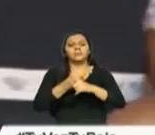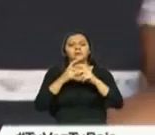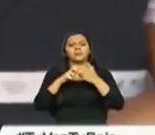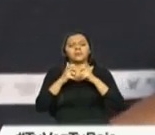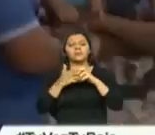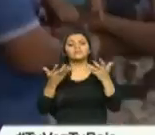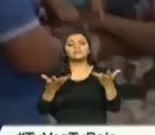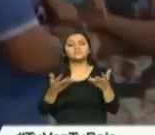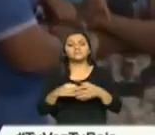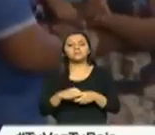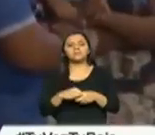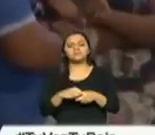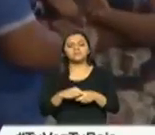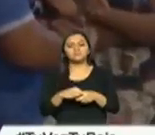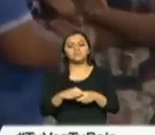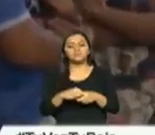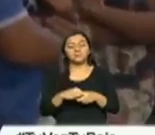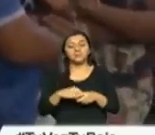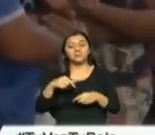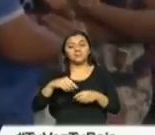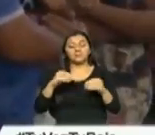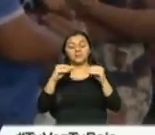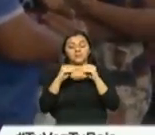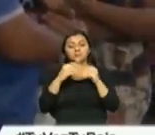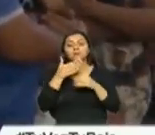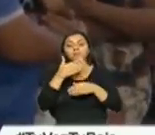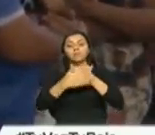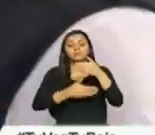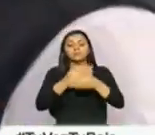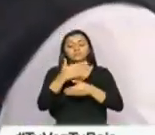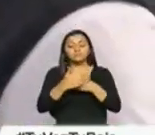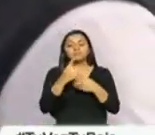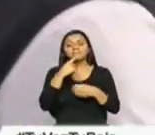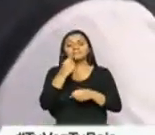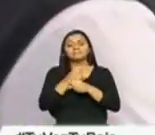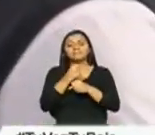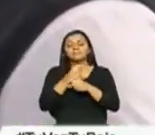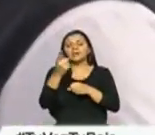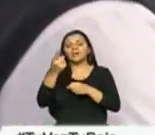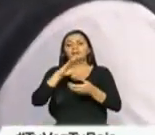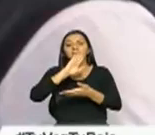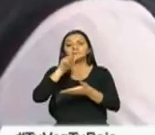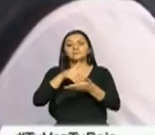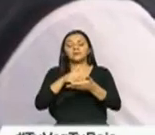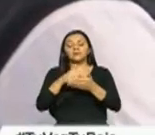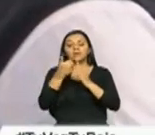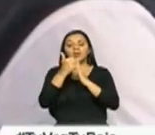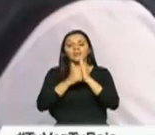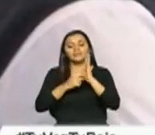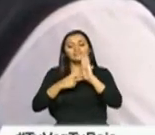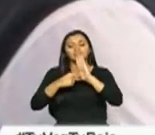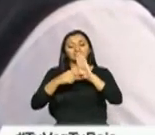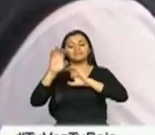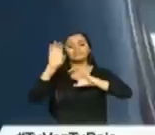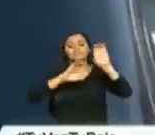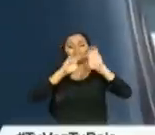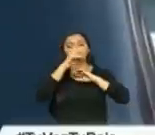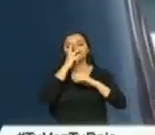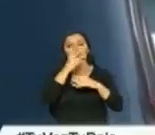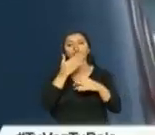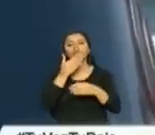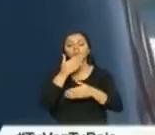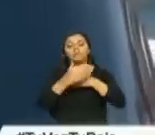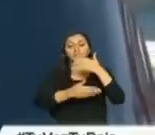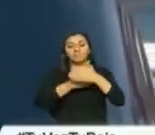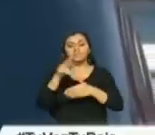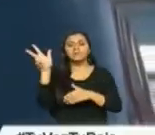se efectuó en la explanada del Museo Antropológico y de Arte Contemporáneo. Jóvenes y adultos disfrutaron de gratos momentos,